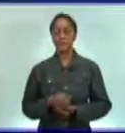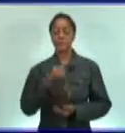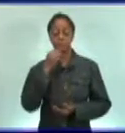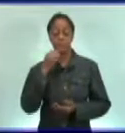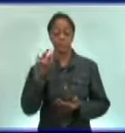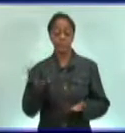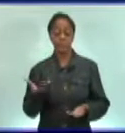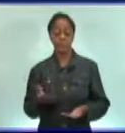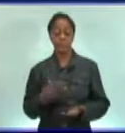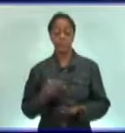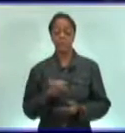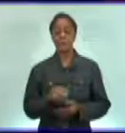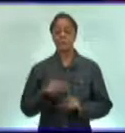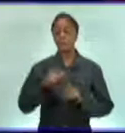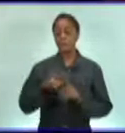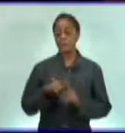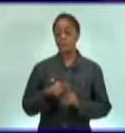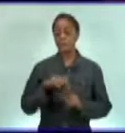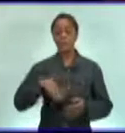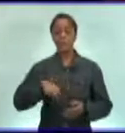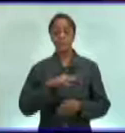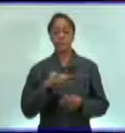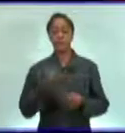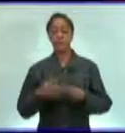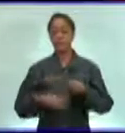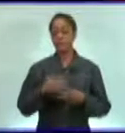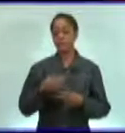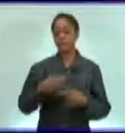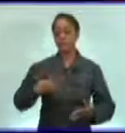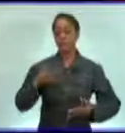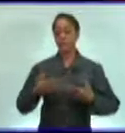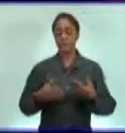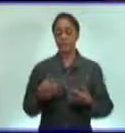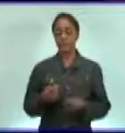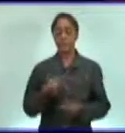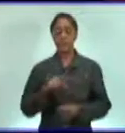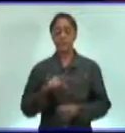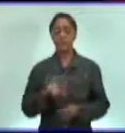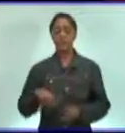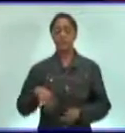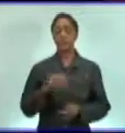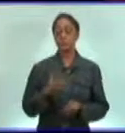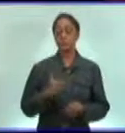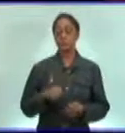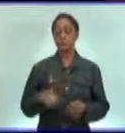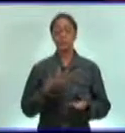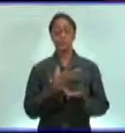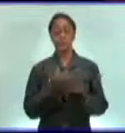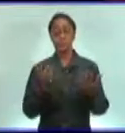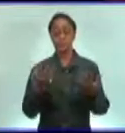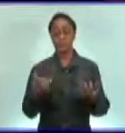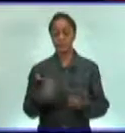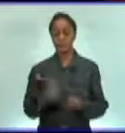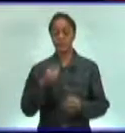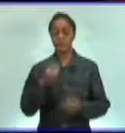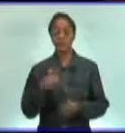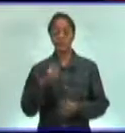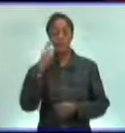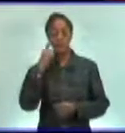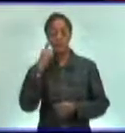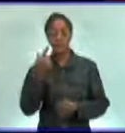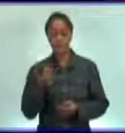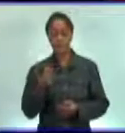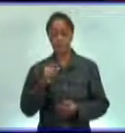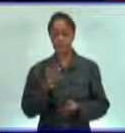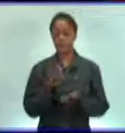supuesto, el tema sobre el que vamos a realizar la actividad es sobre la célula vegetal y lo que observó